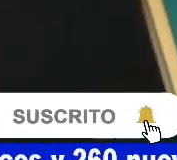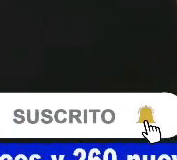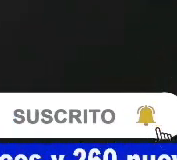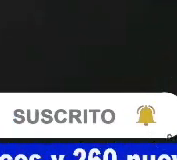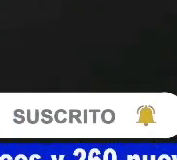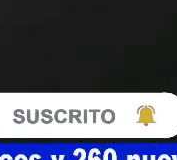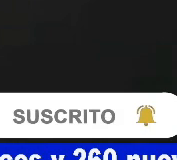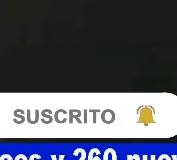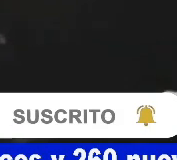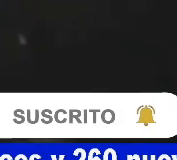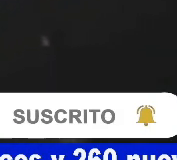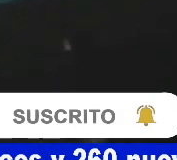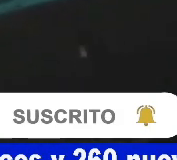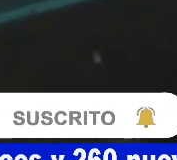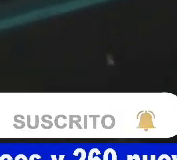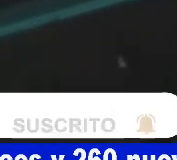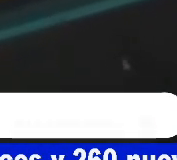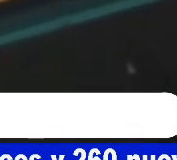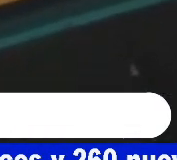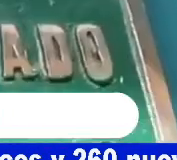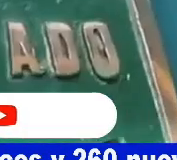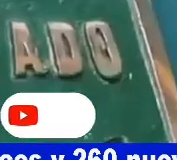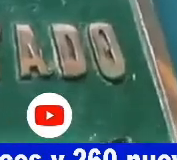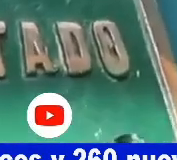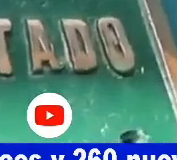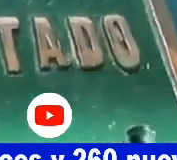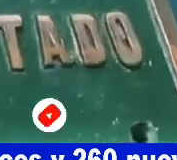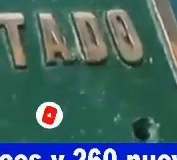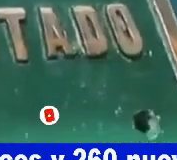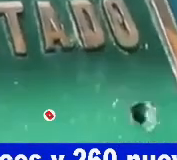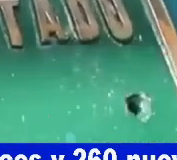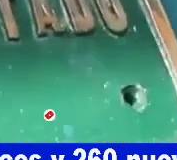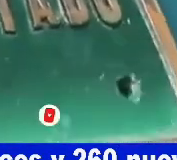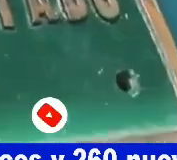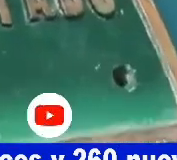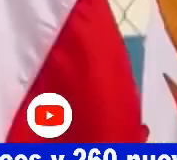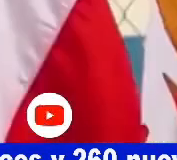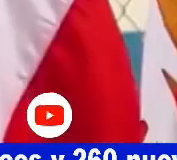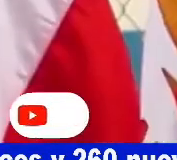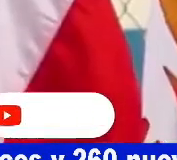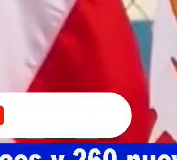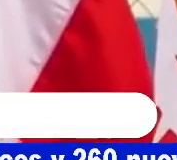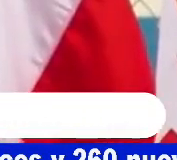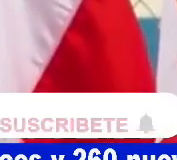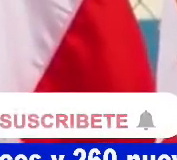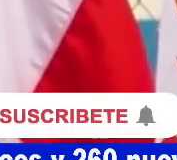200,000 pesos en un comedor económico. Dicen, hablador, mentiroso, porque ellos hubieran gastado 10 veces más.